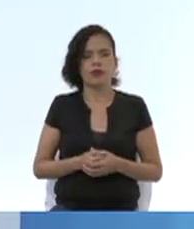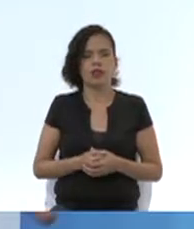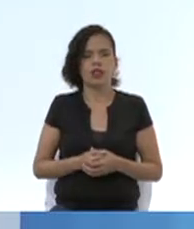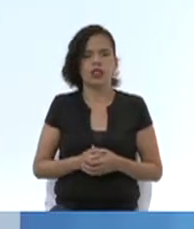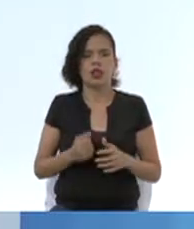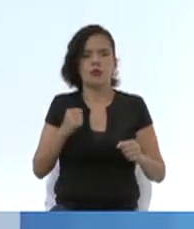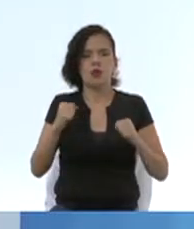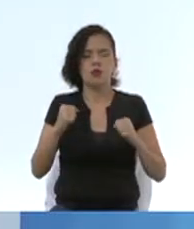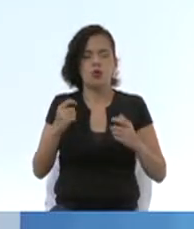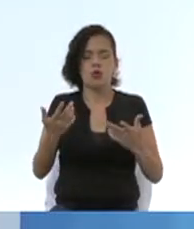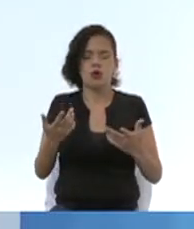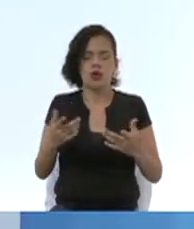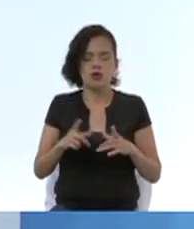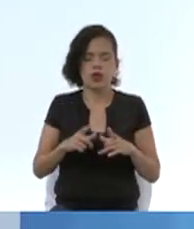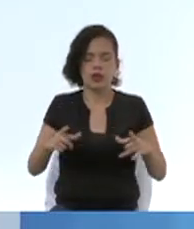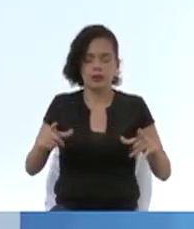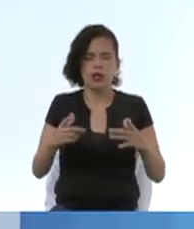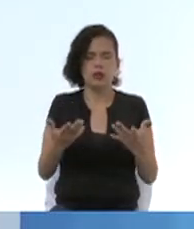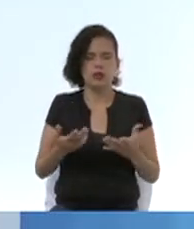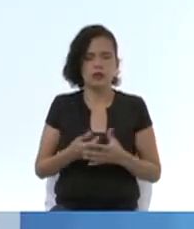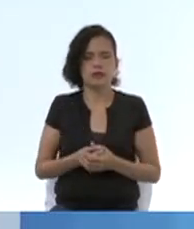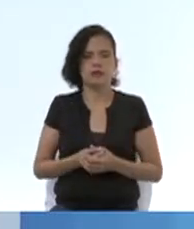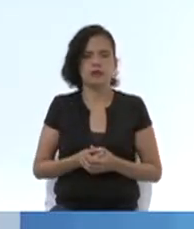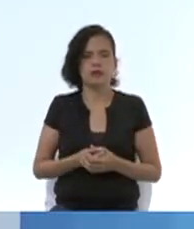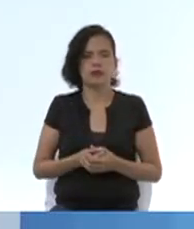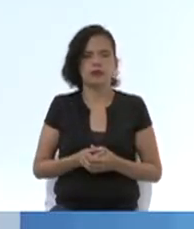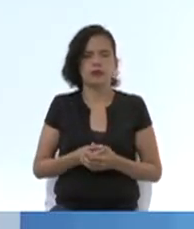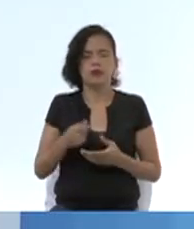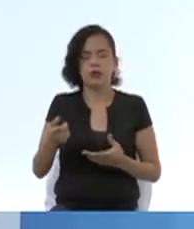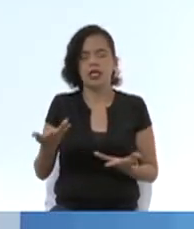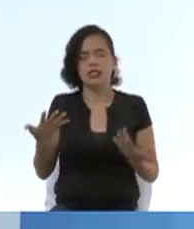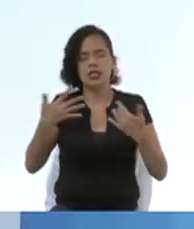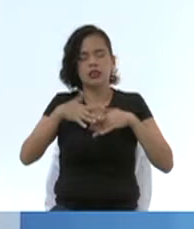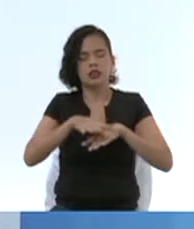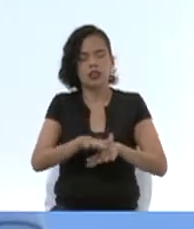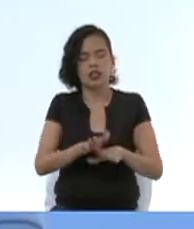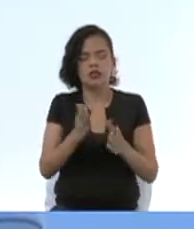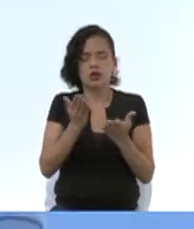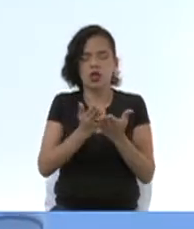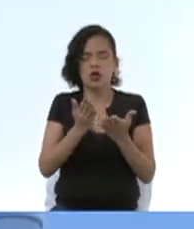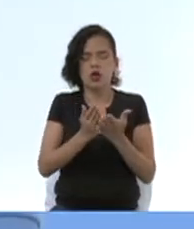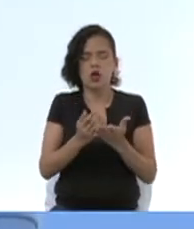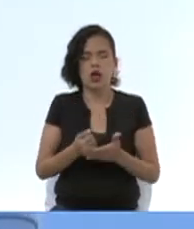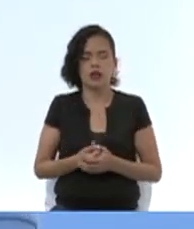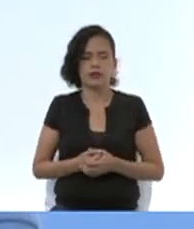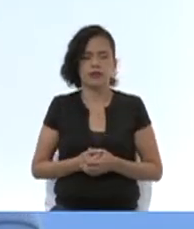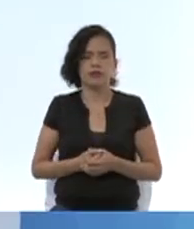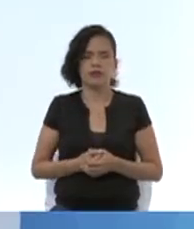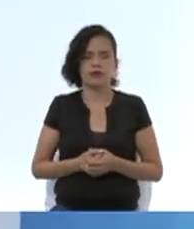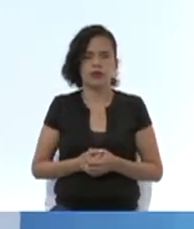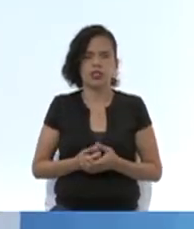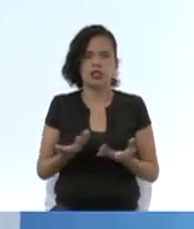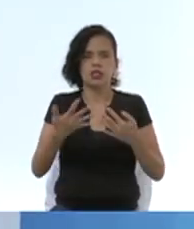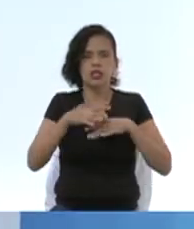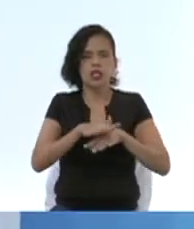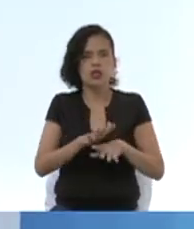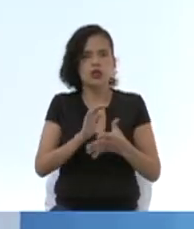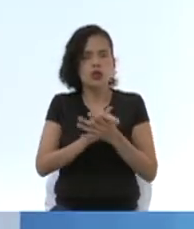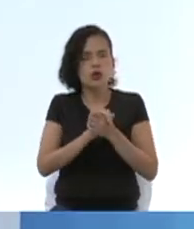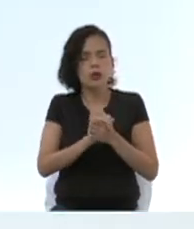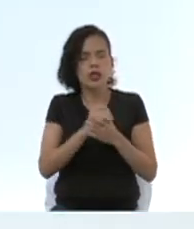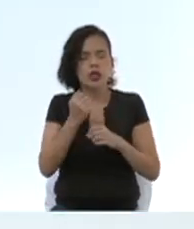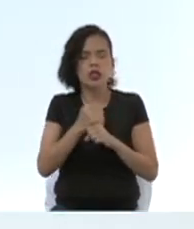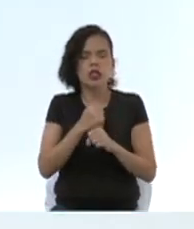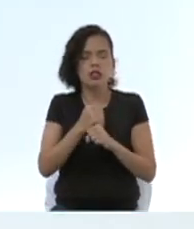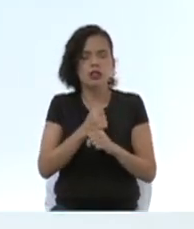hemos movido el escenario, como decimos nosotros, para esa integración escolar, esa integración de compañeros de